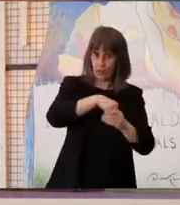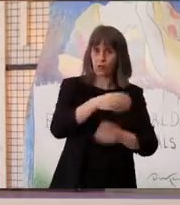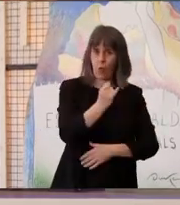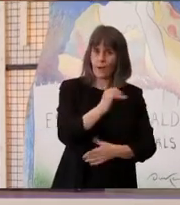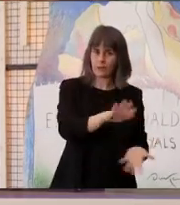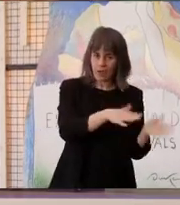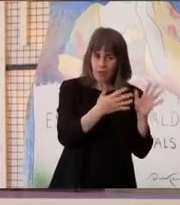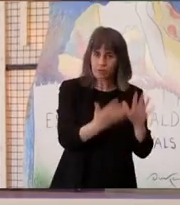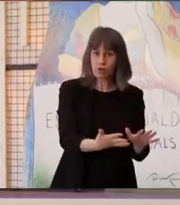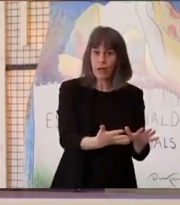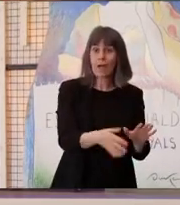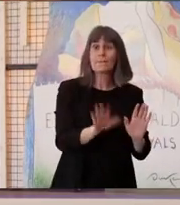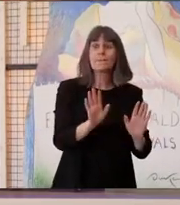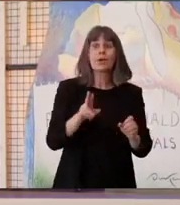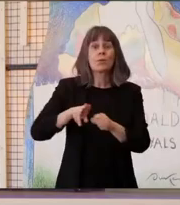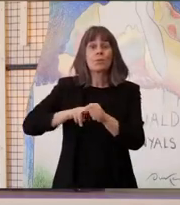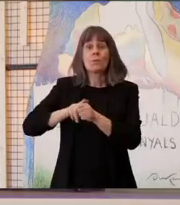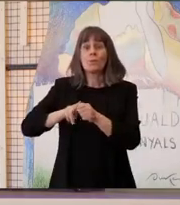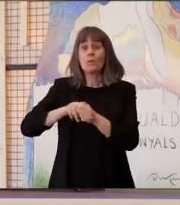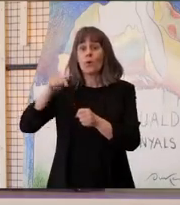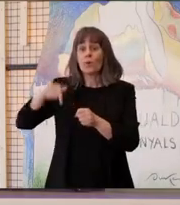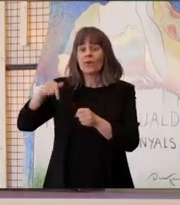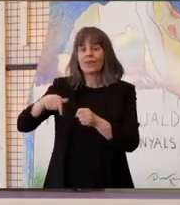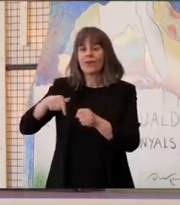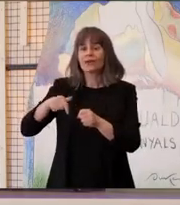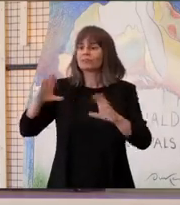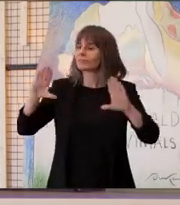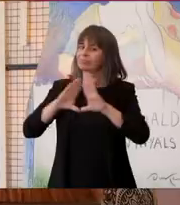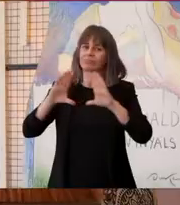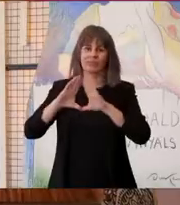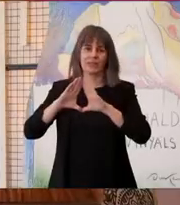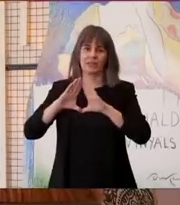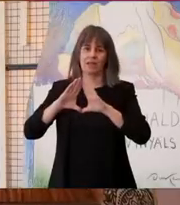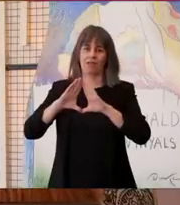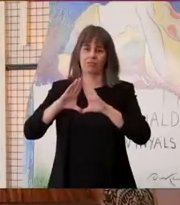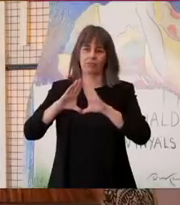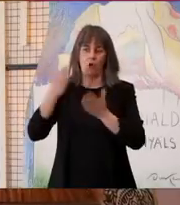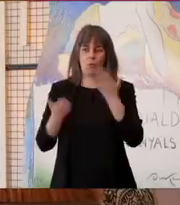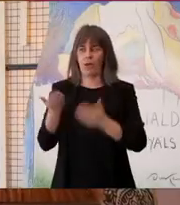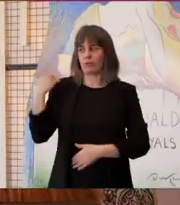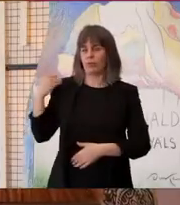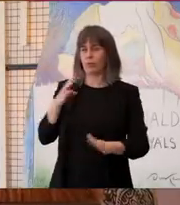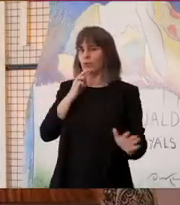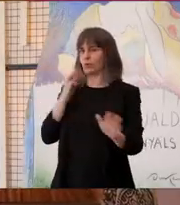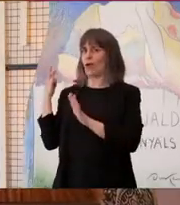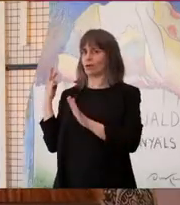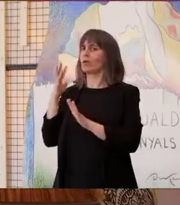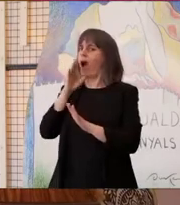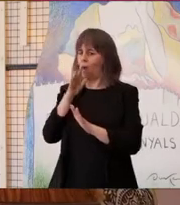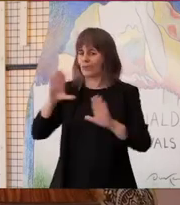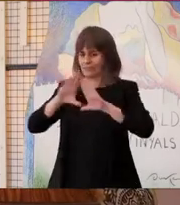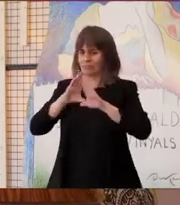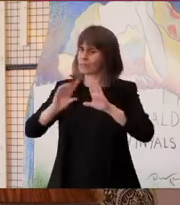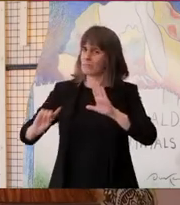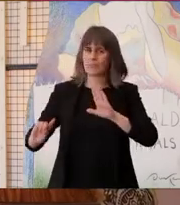sino como esta provincia es más feminista hoy que hace 8 años y probablemente como